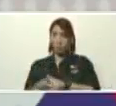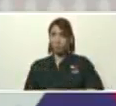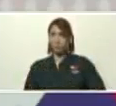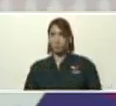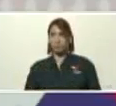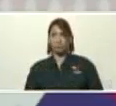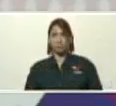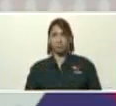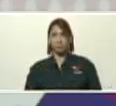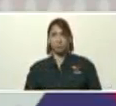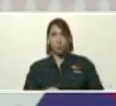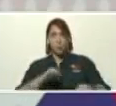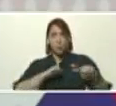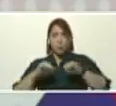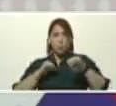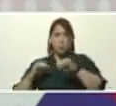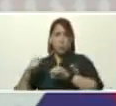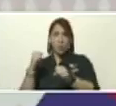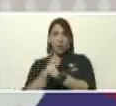Y el movimiento sindical